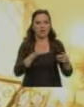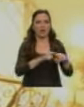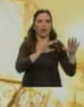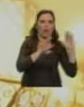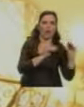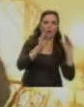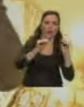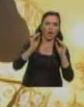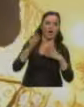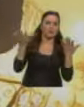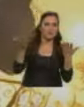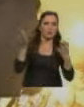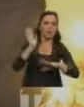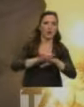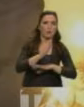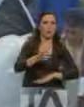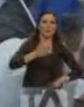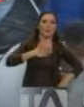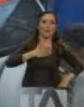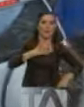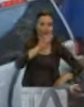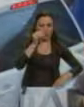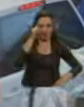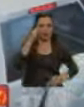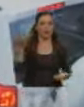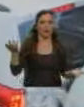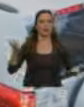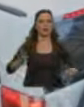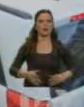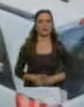cuento que todo es culpa de Correa.